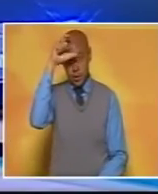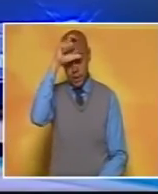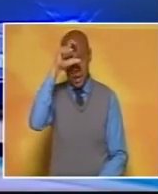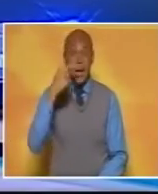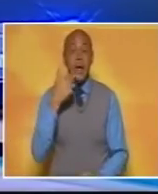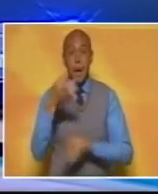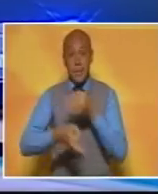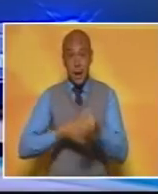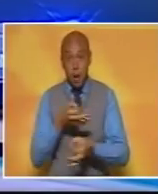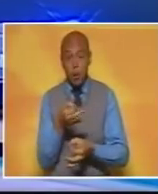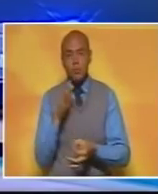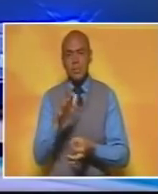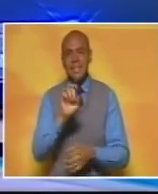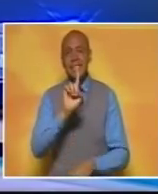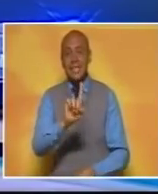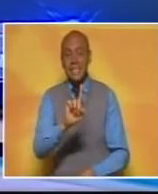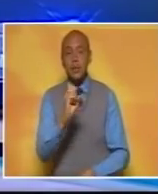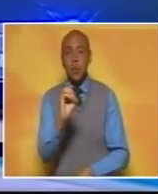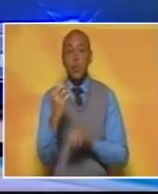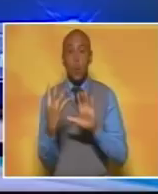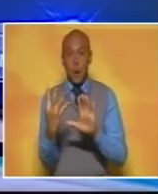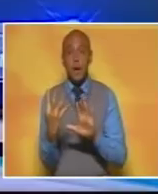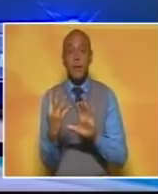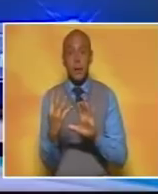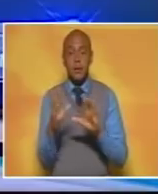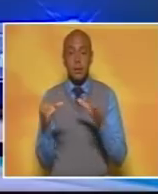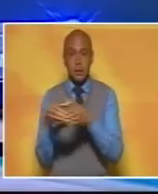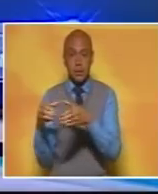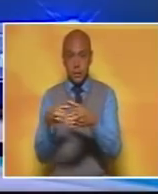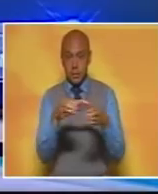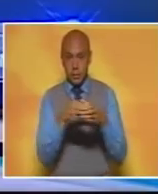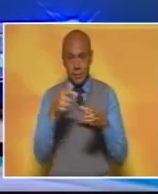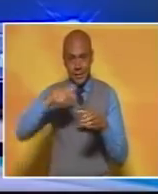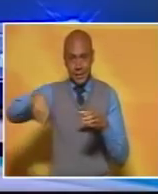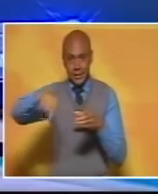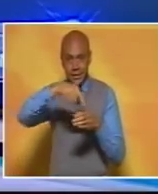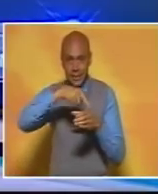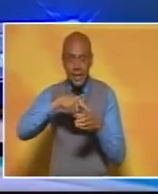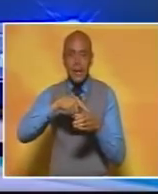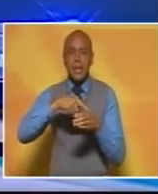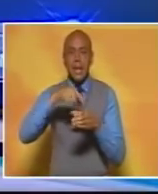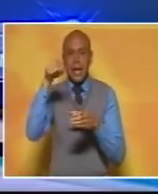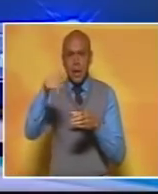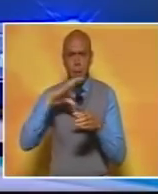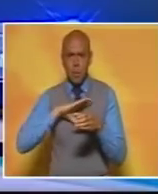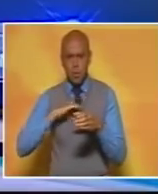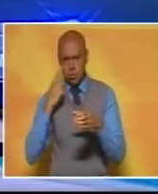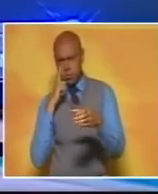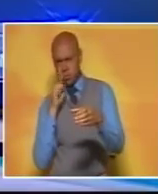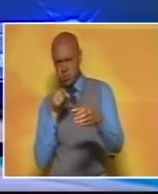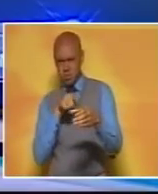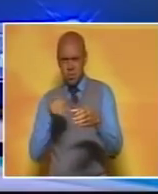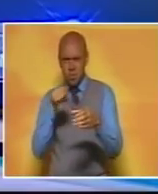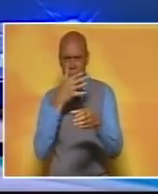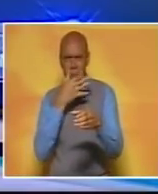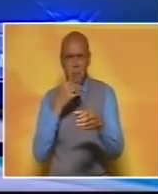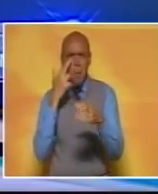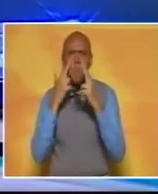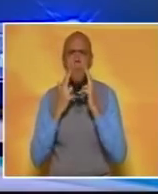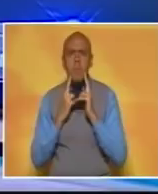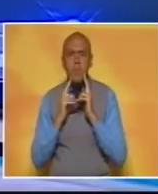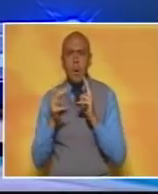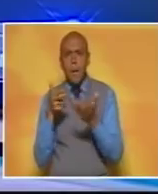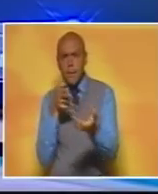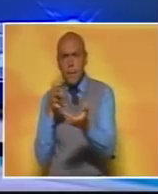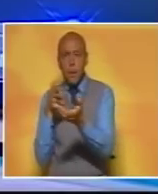Erdogan, aseguró que al menos 109 miembros de las milicias kurdas, a las que Ankara considera como una organización terrorista, han muerto hasta ahora en